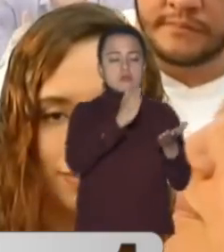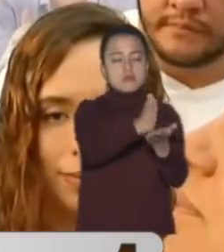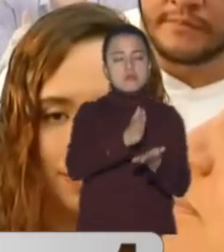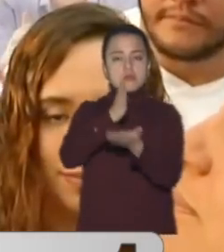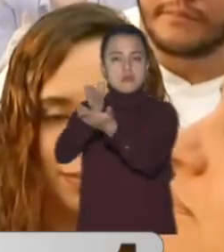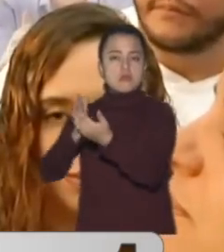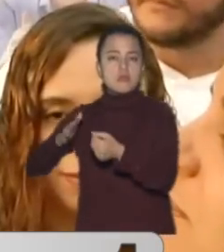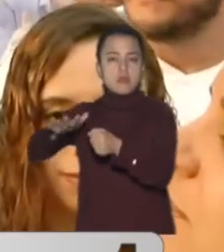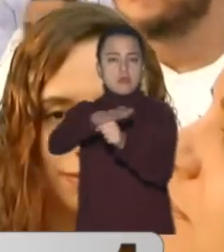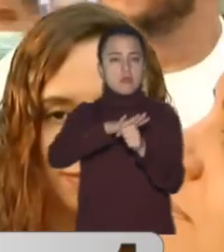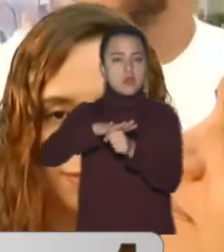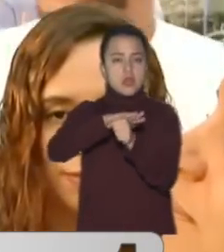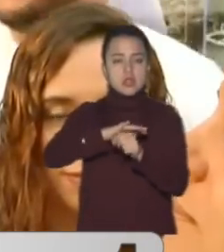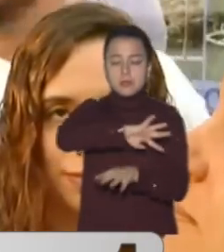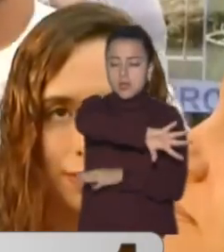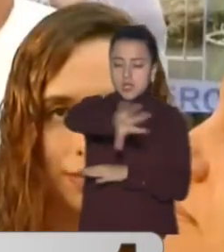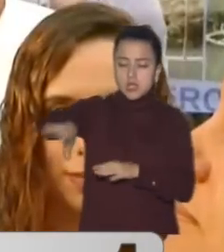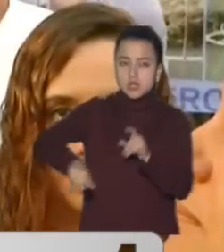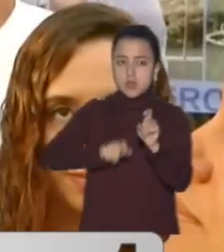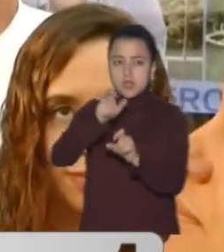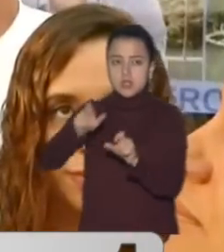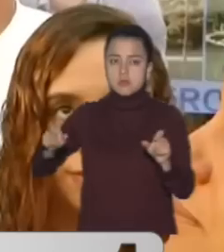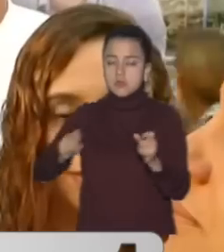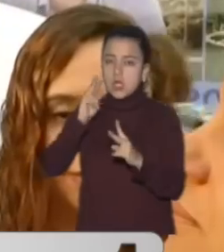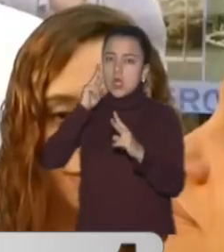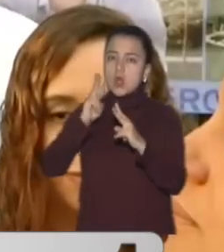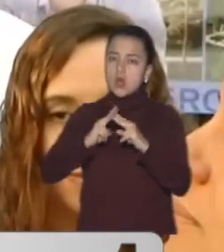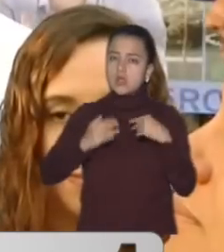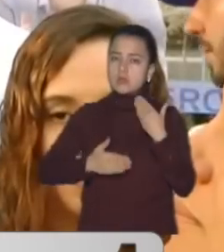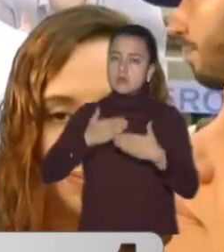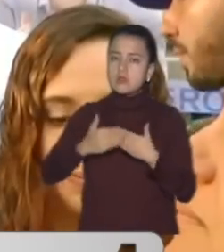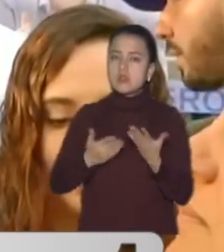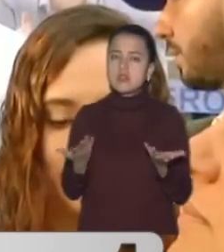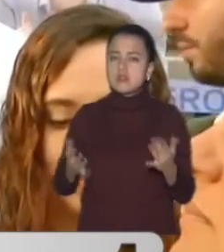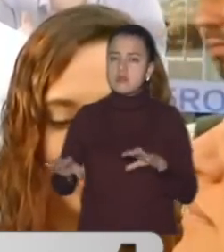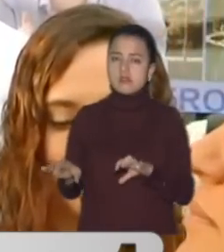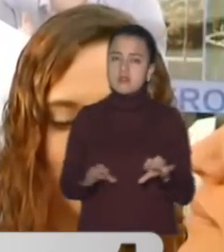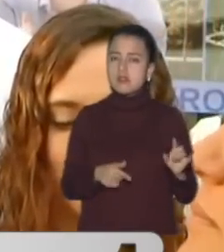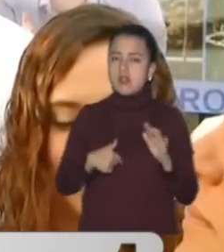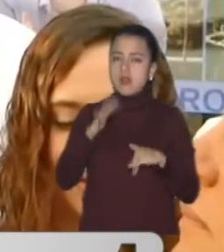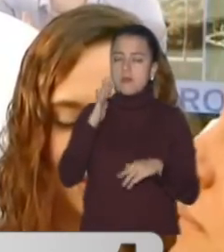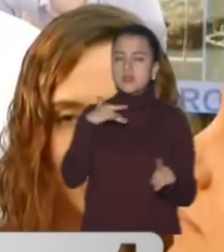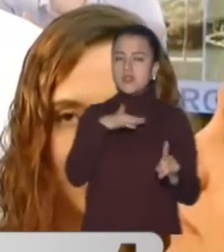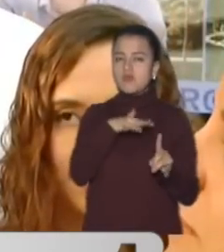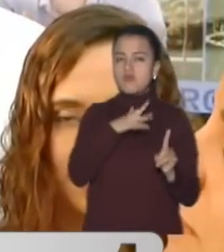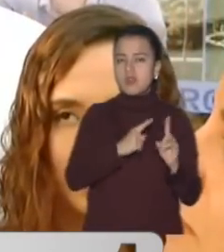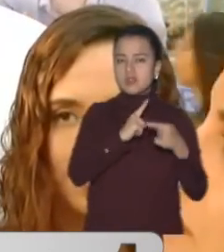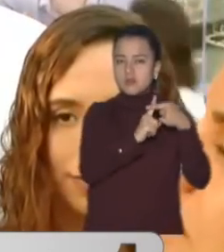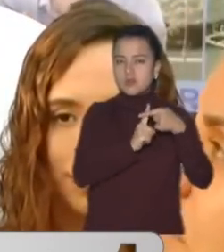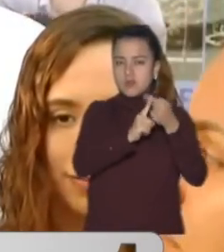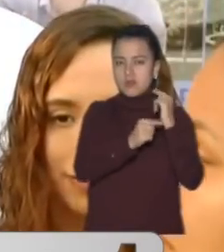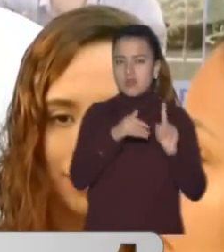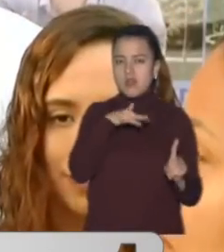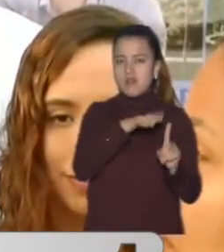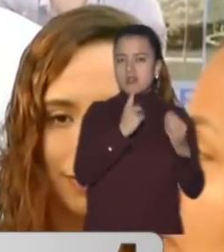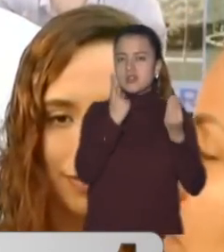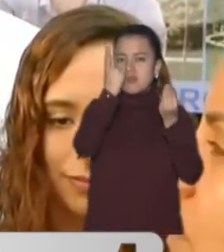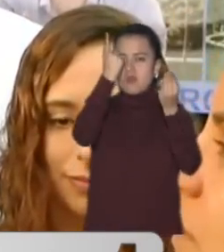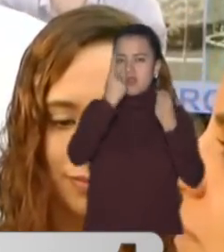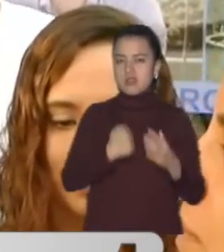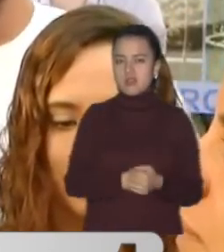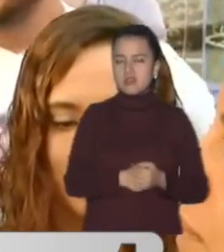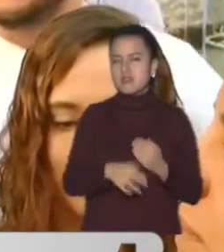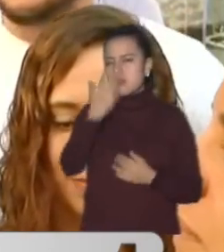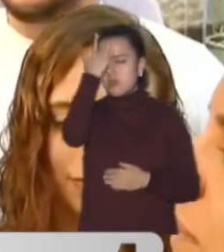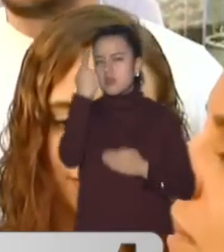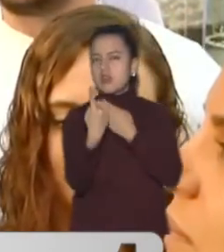en una decisión inconstitucional, sin proceso, pero en especial política, porque fue una decisión política para sacar un alcalde que no